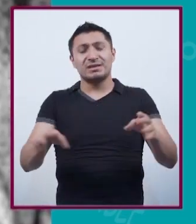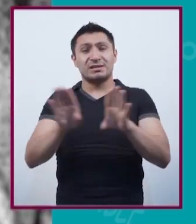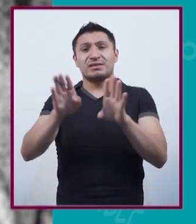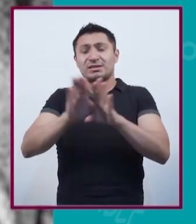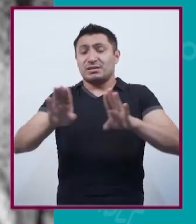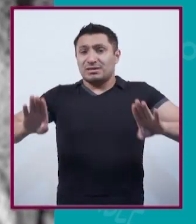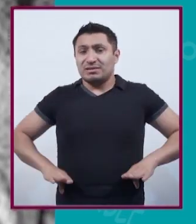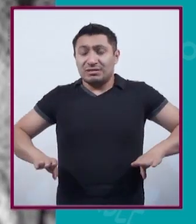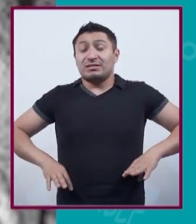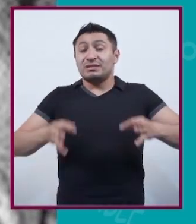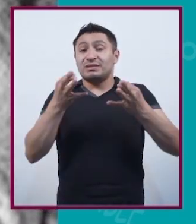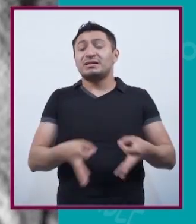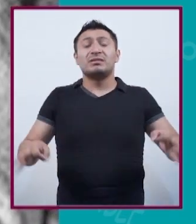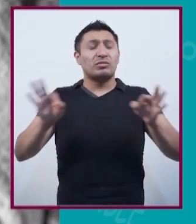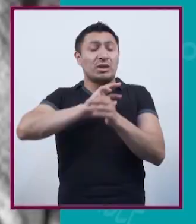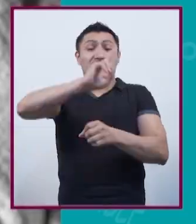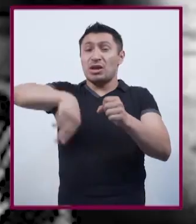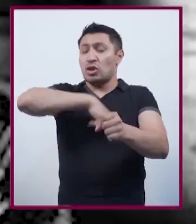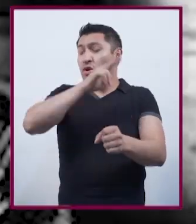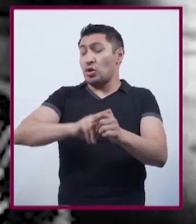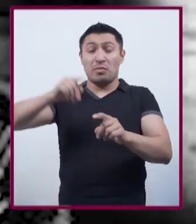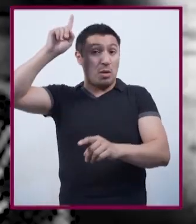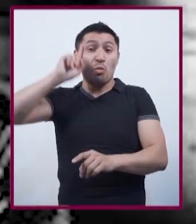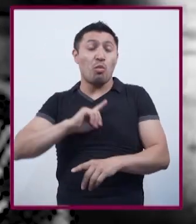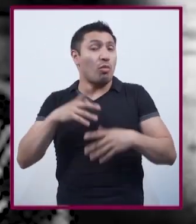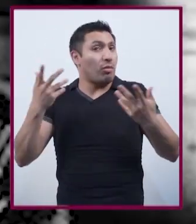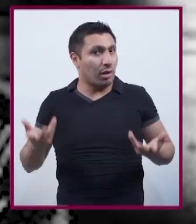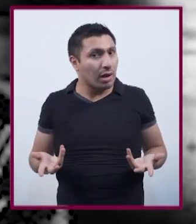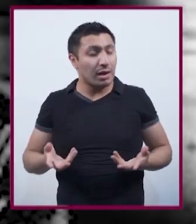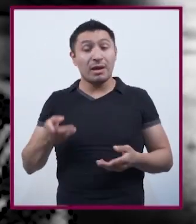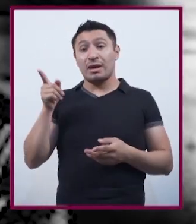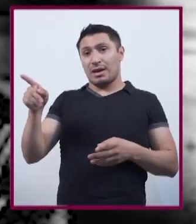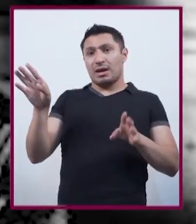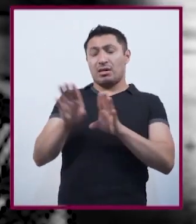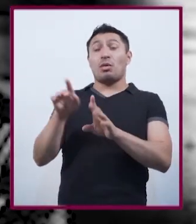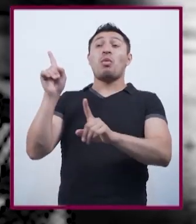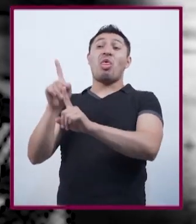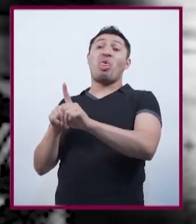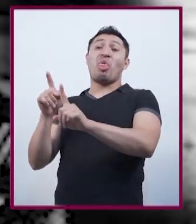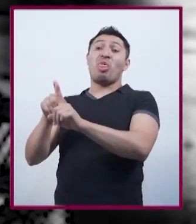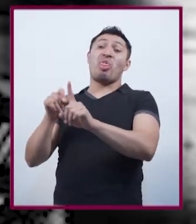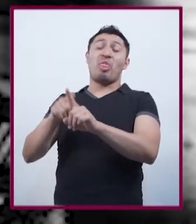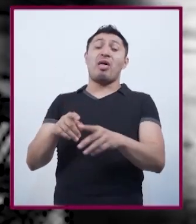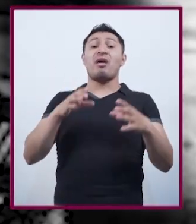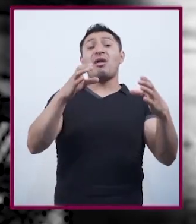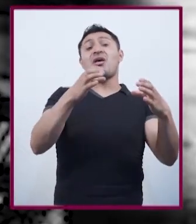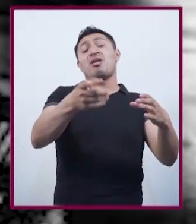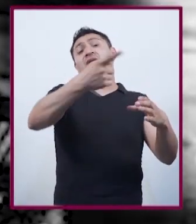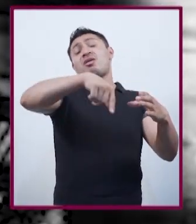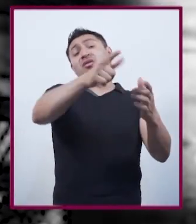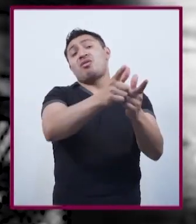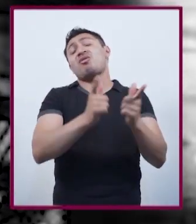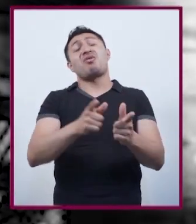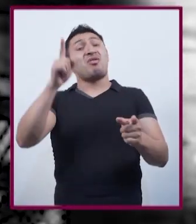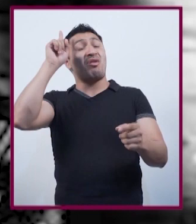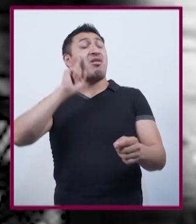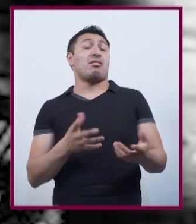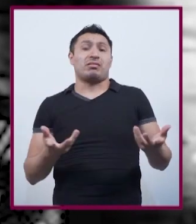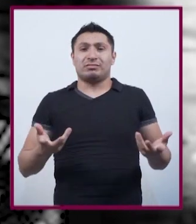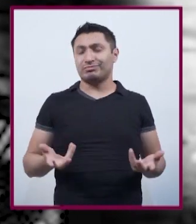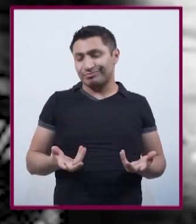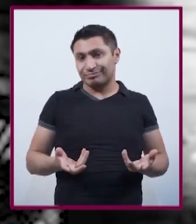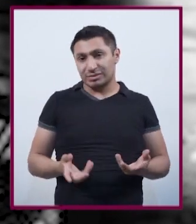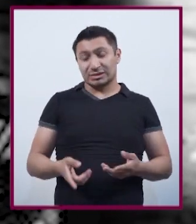enorme importancia a la maternidad, entendida como un elemento fundamental de la naturaleza, lo que, por cierto, le